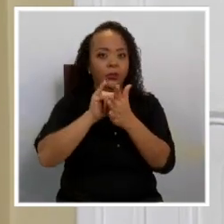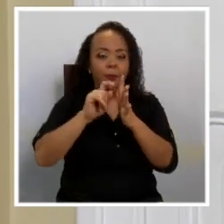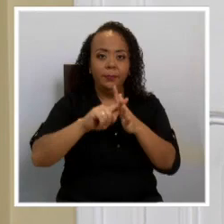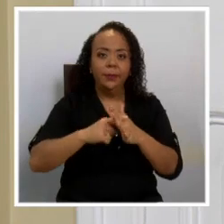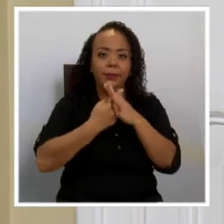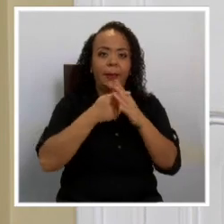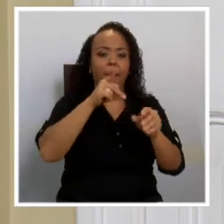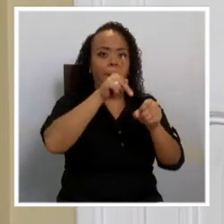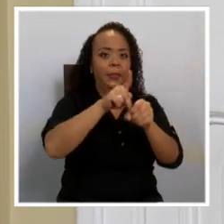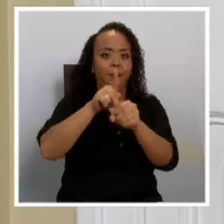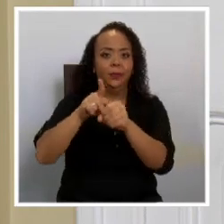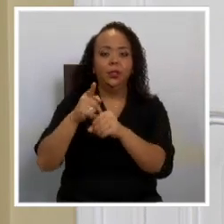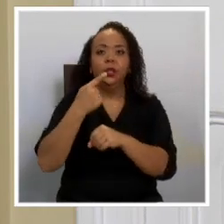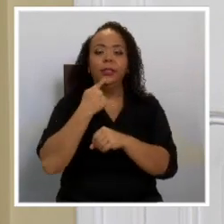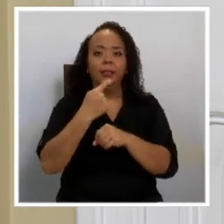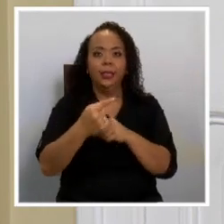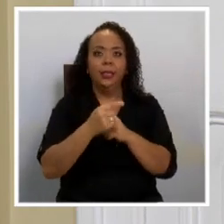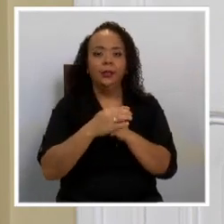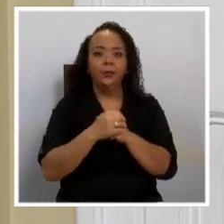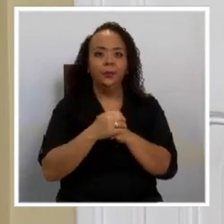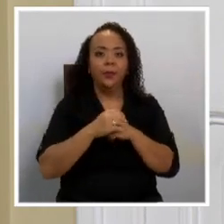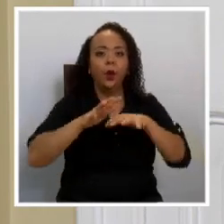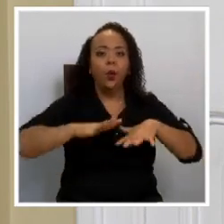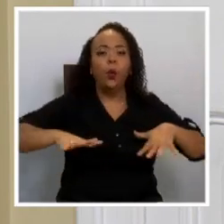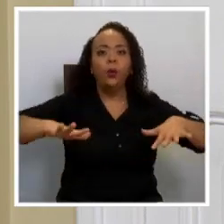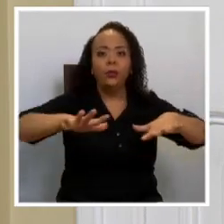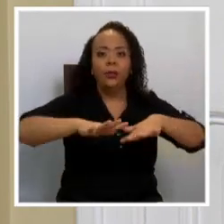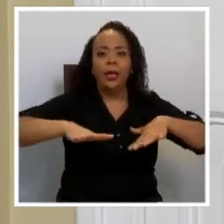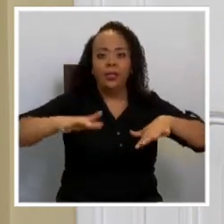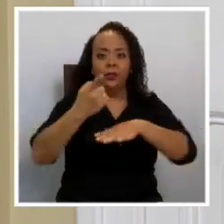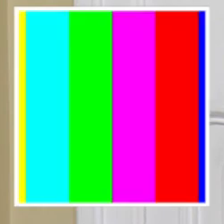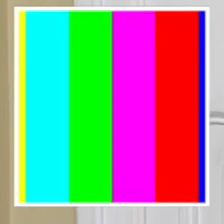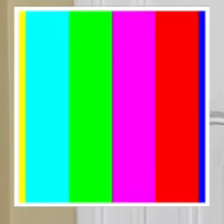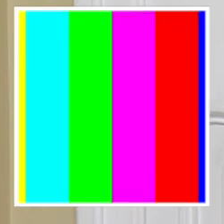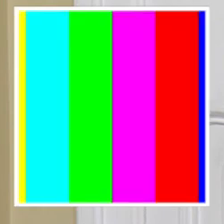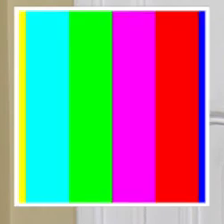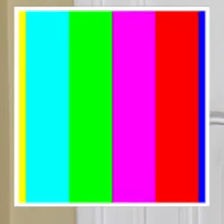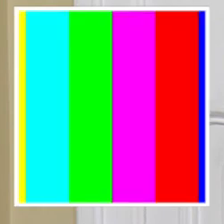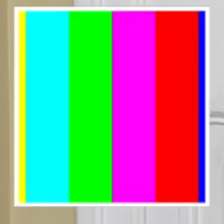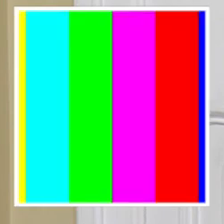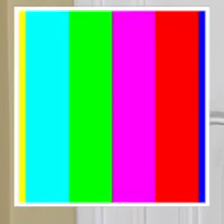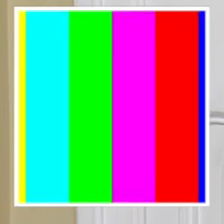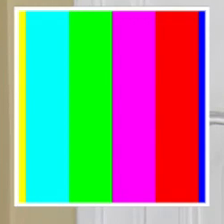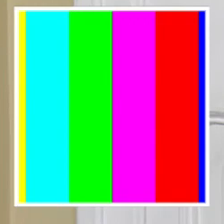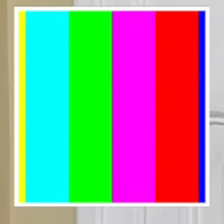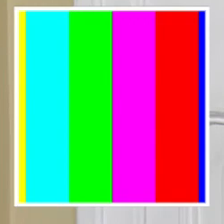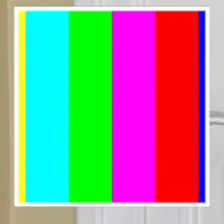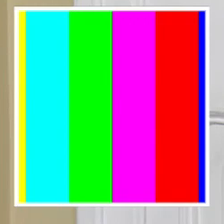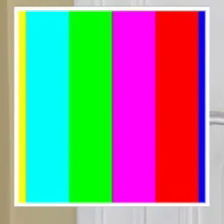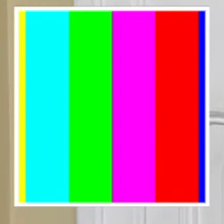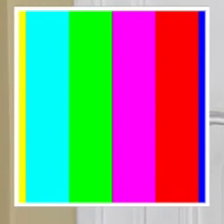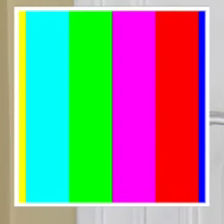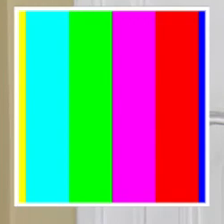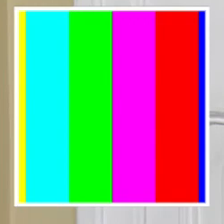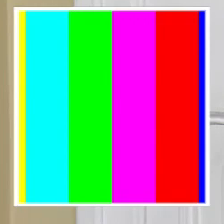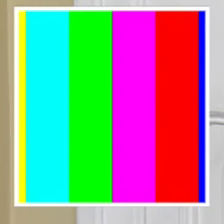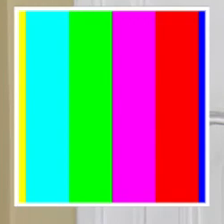la participación diciendo, en un contexto en el que el desempleo está creciendo y las mismas